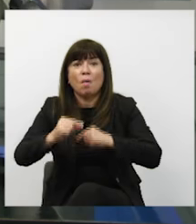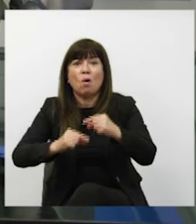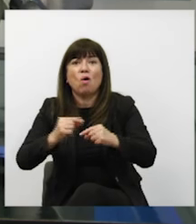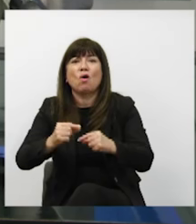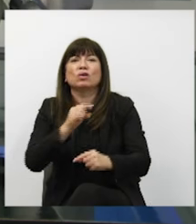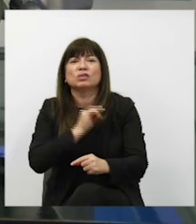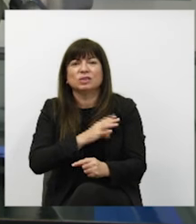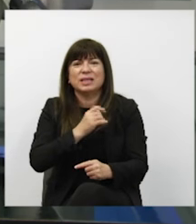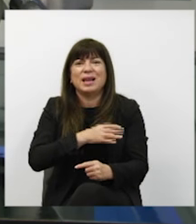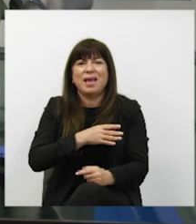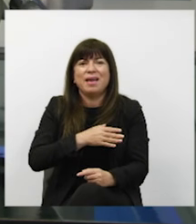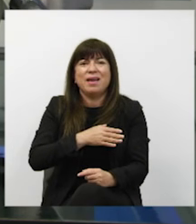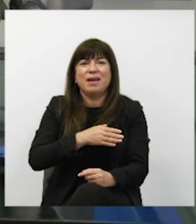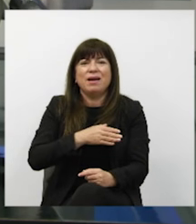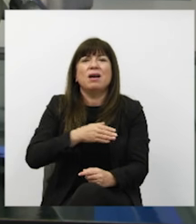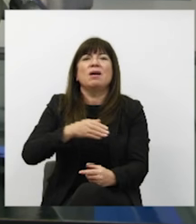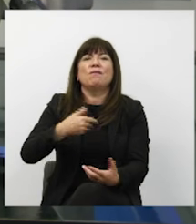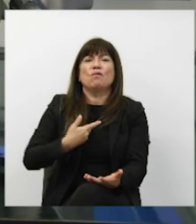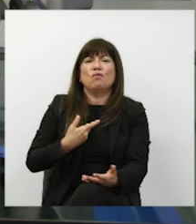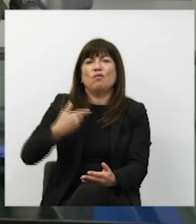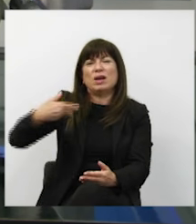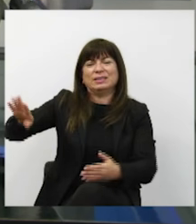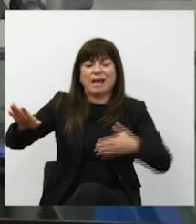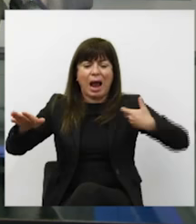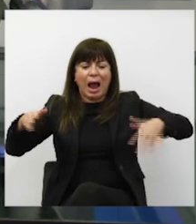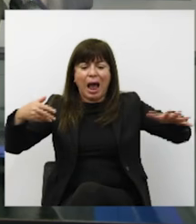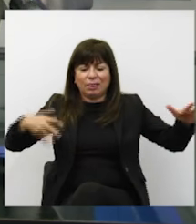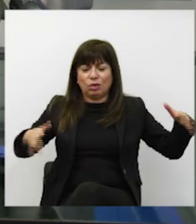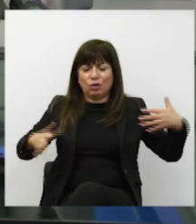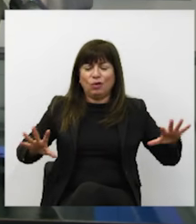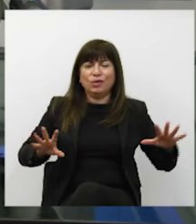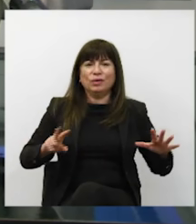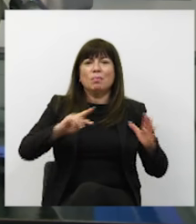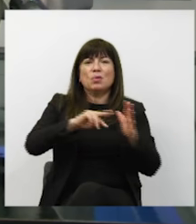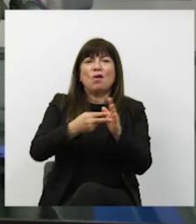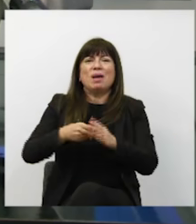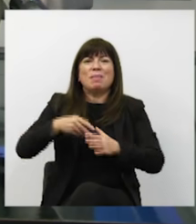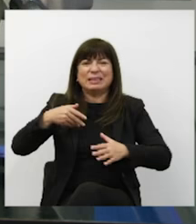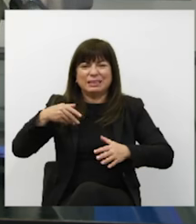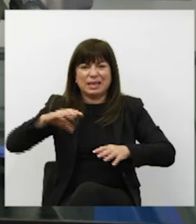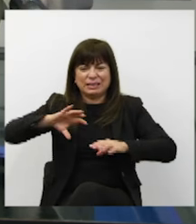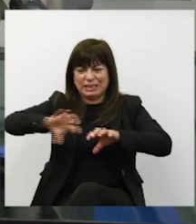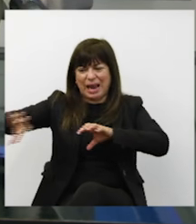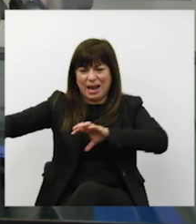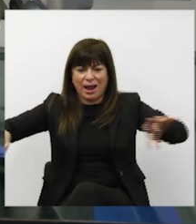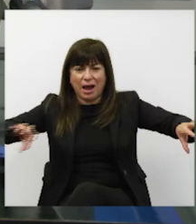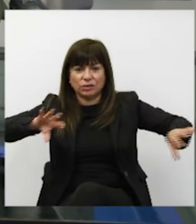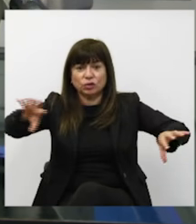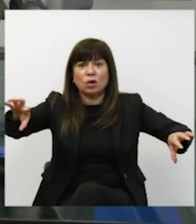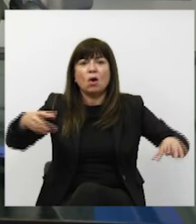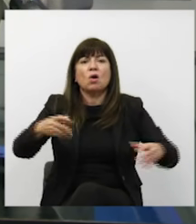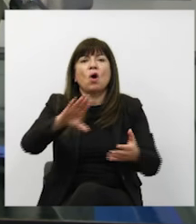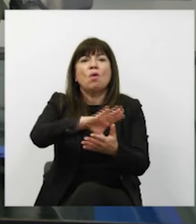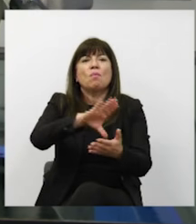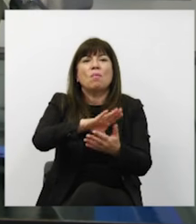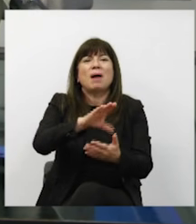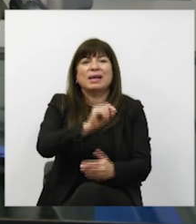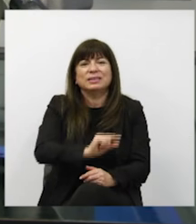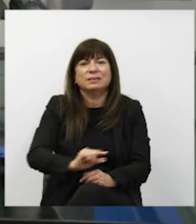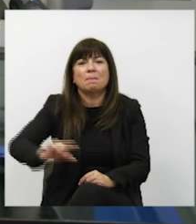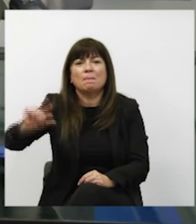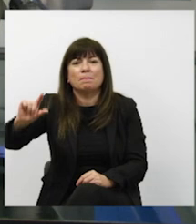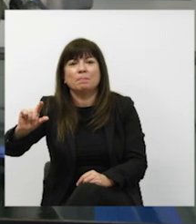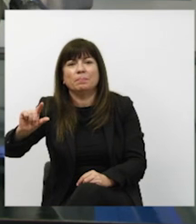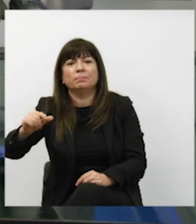fue sacando, de manera insuficiente todavía, estos rasgos de segregación, y hubo más inclusión en términos de la diversidad de